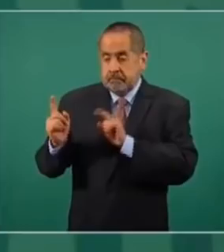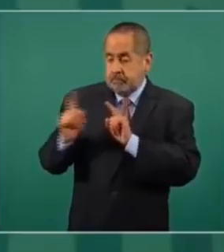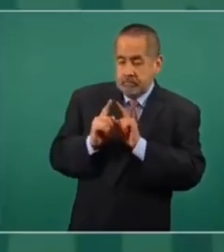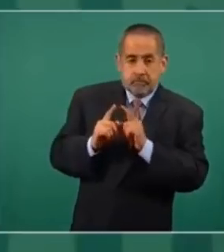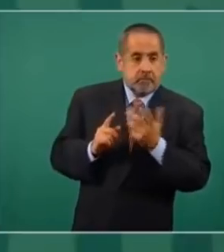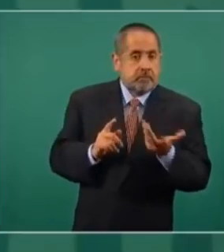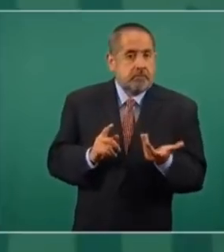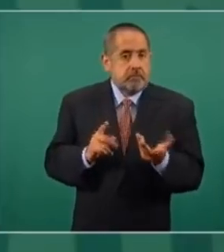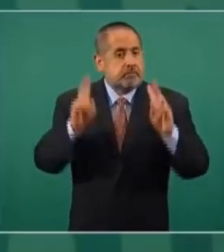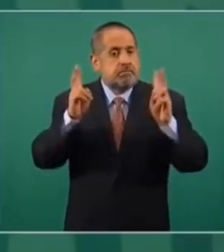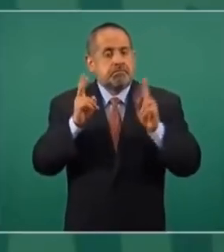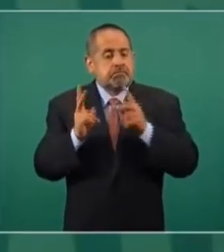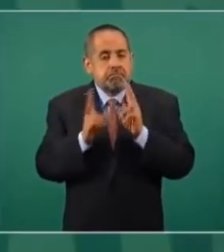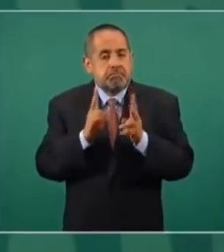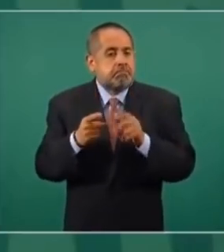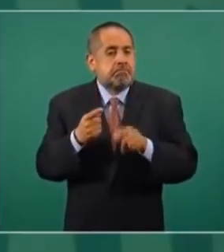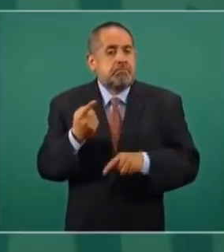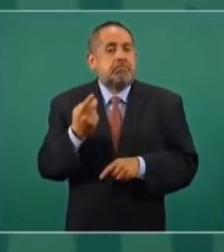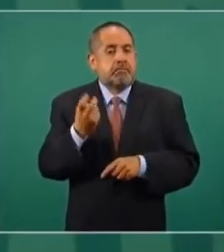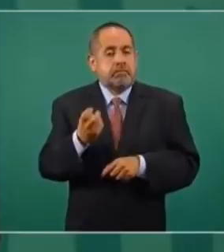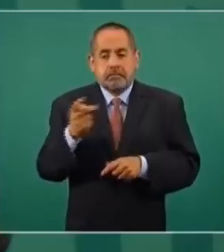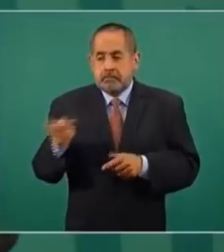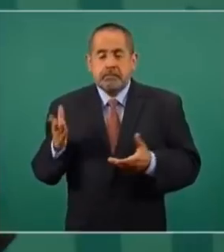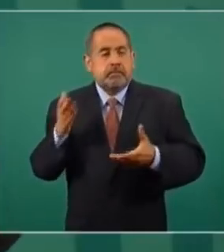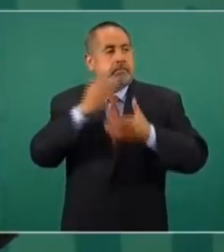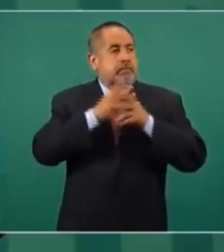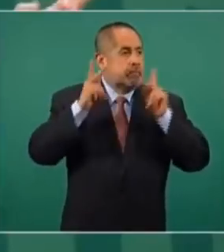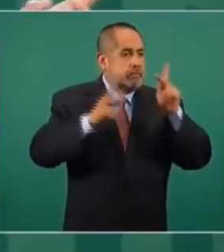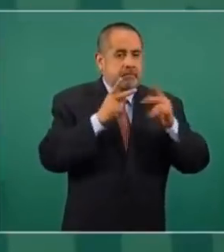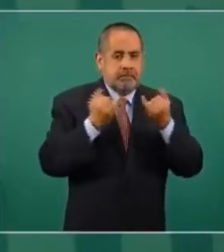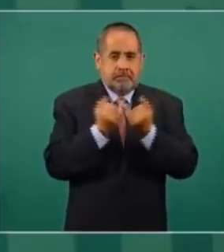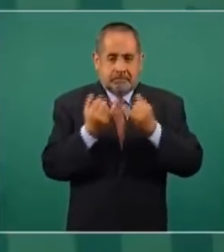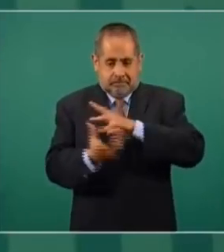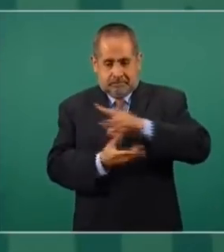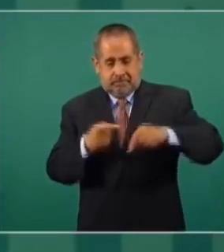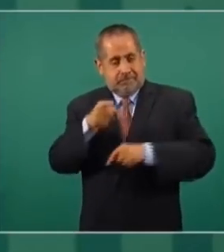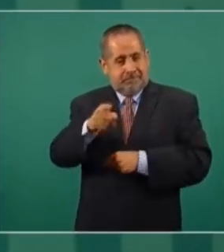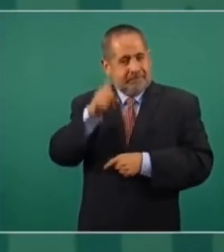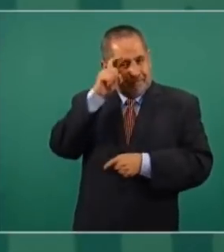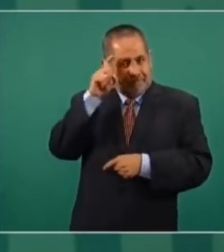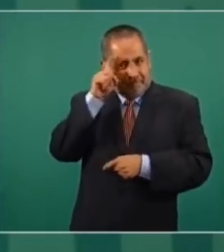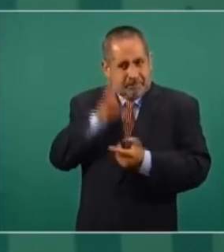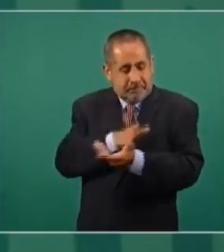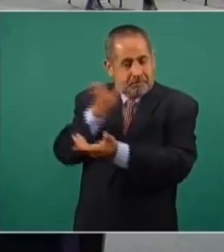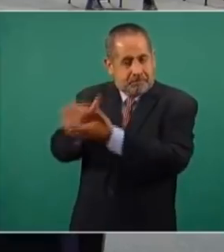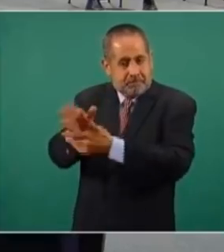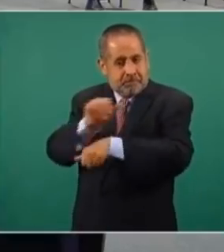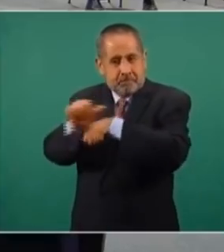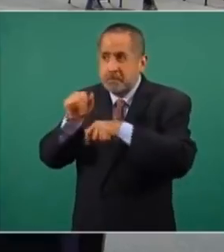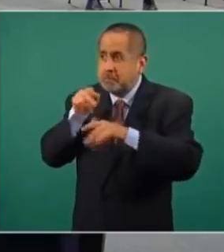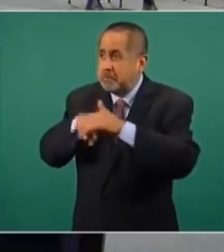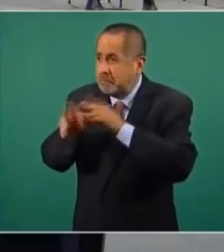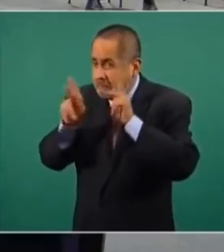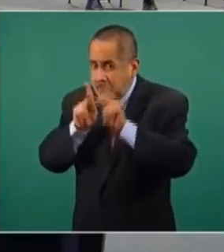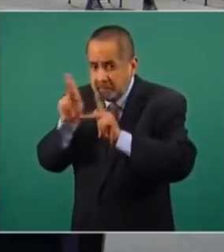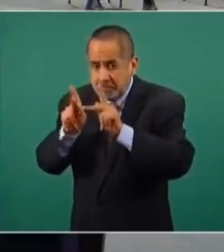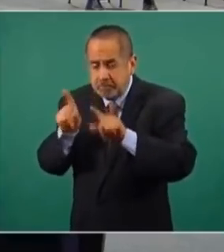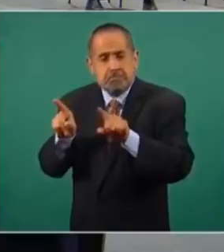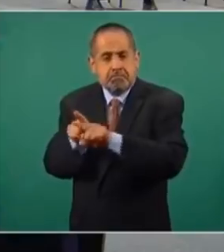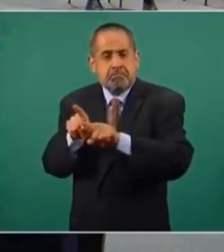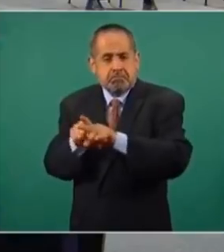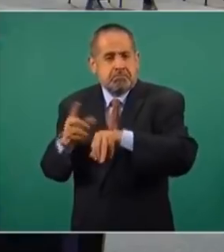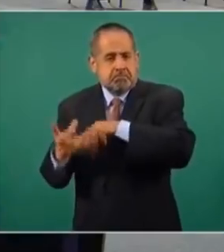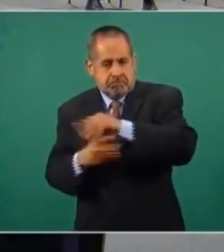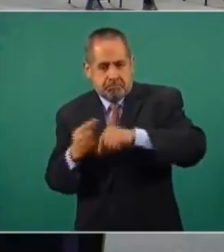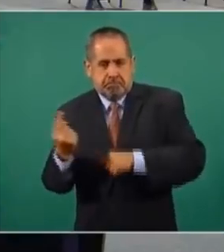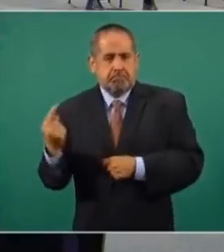y uno de los temas va a ser ese, visitar la planta, así como Hugo visitó la planta del laboratorio argentino allá en Buenos